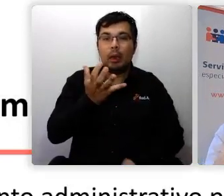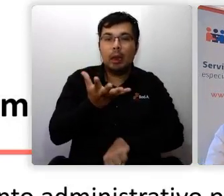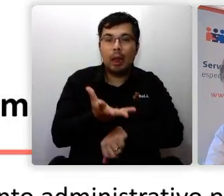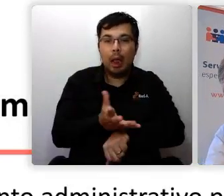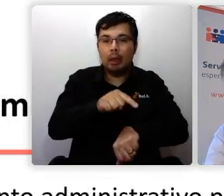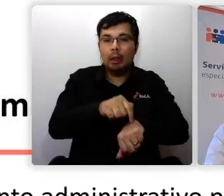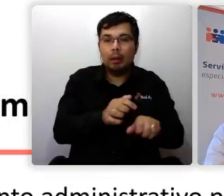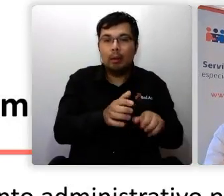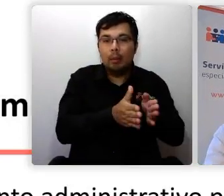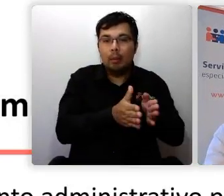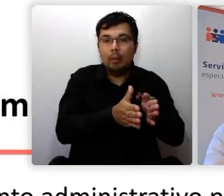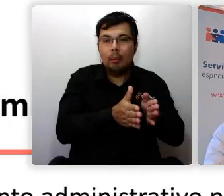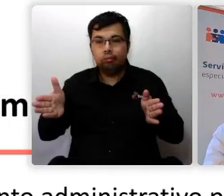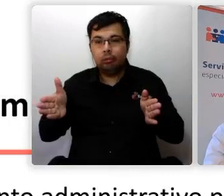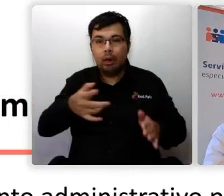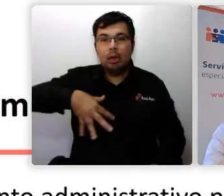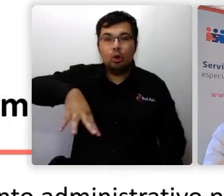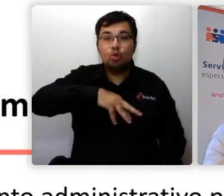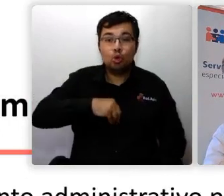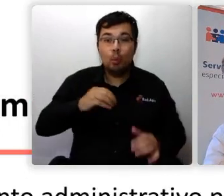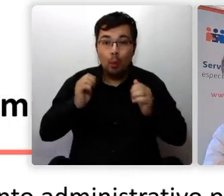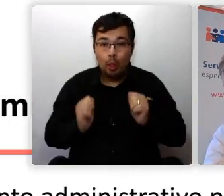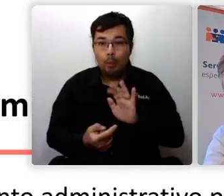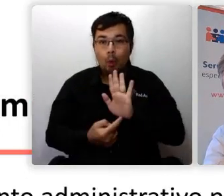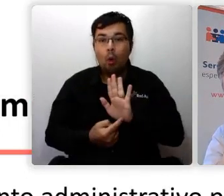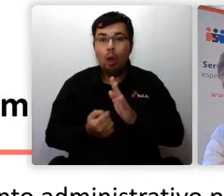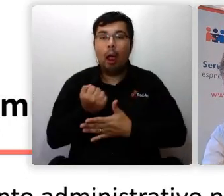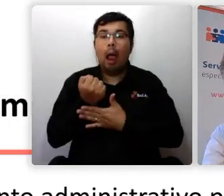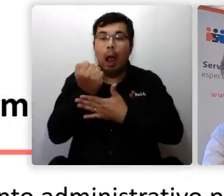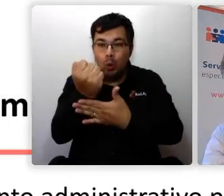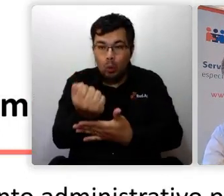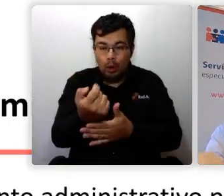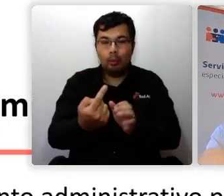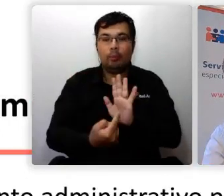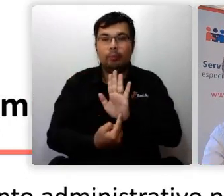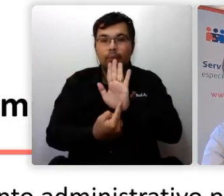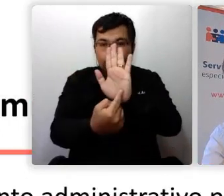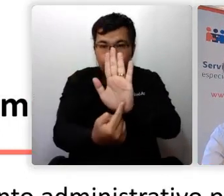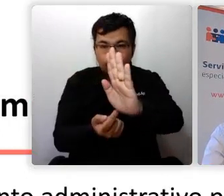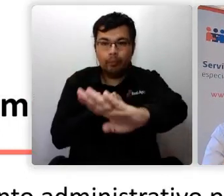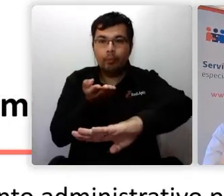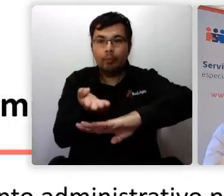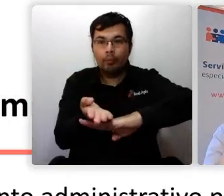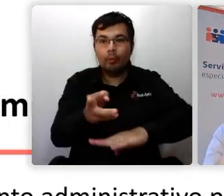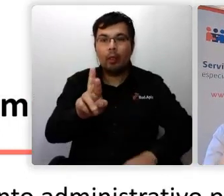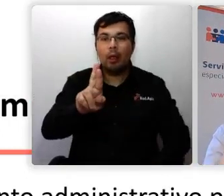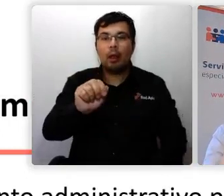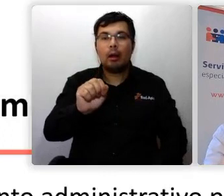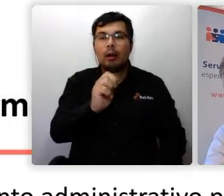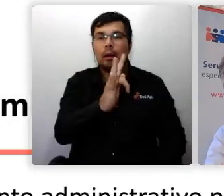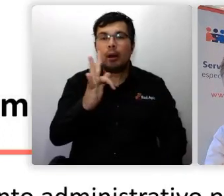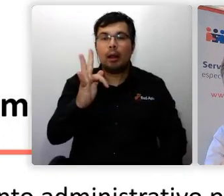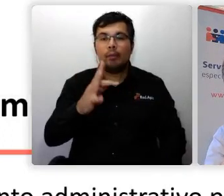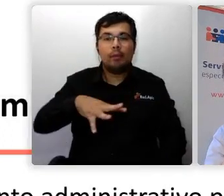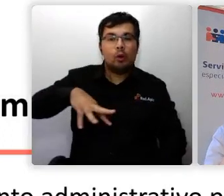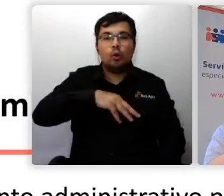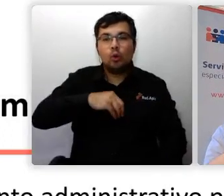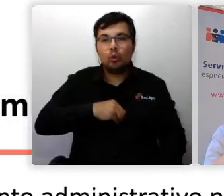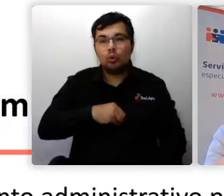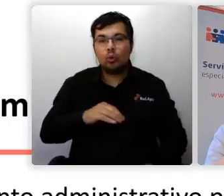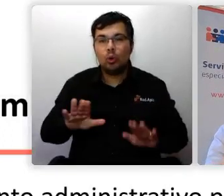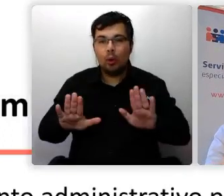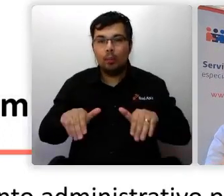podemos ayudarle a presentar esa RAF. Incluso bajo ciertas condiciones, que les voy a explicar ahora, nosotros mismos podemos actuar en el